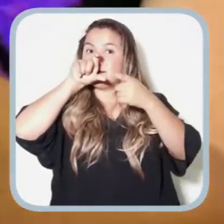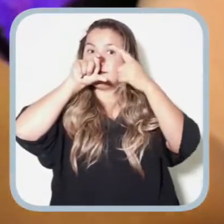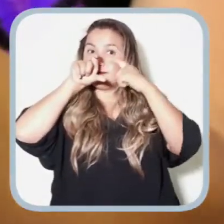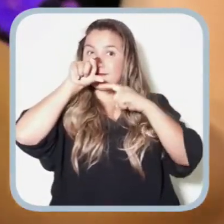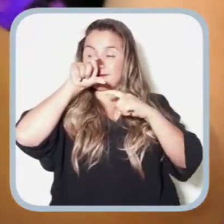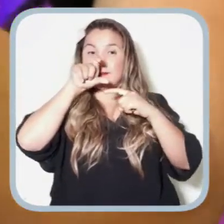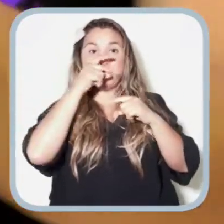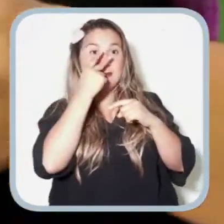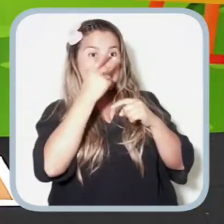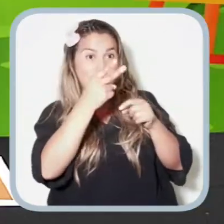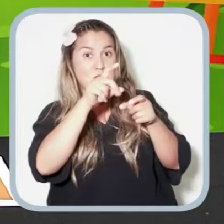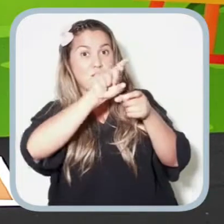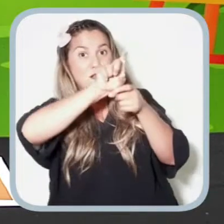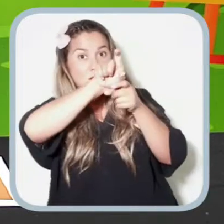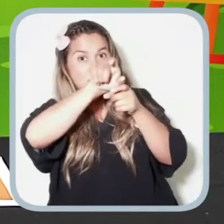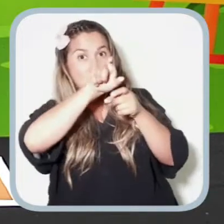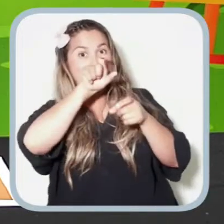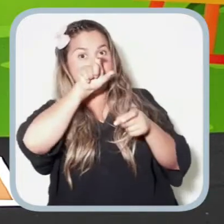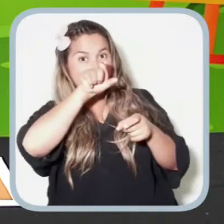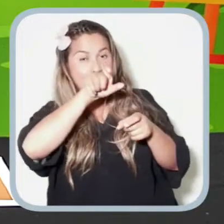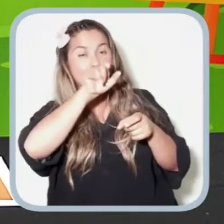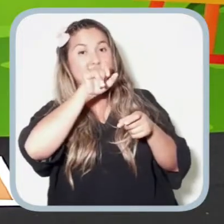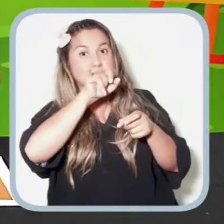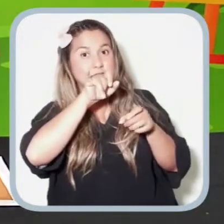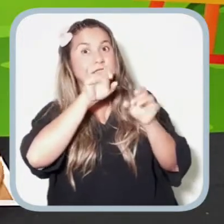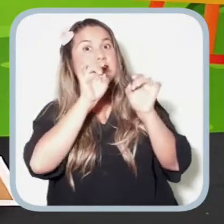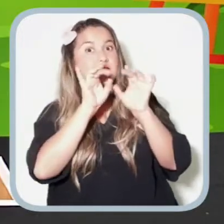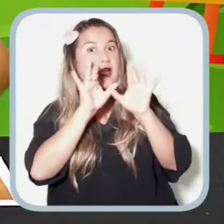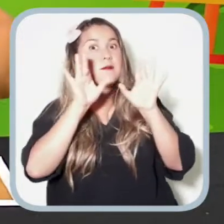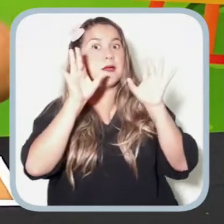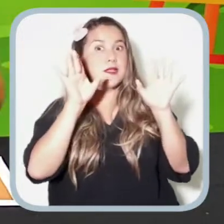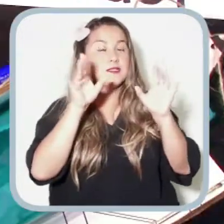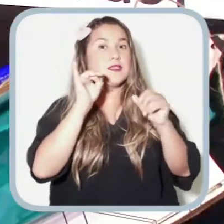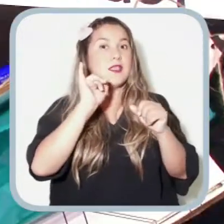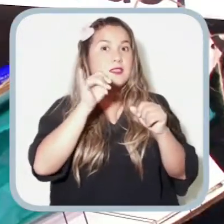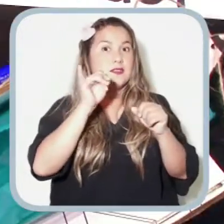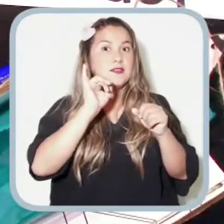lo ven va apareciendo va apareciendo